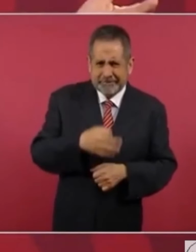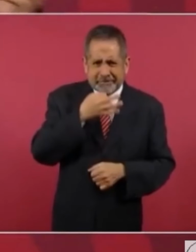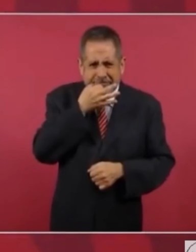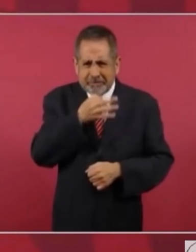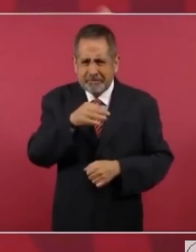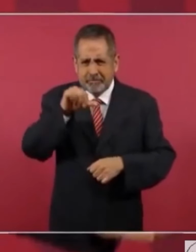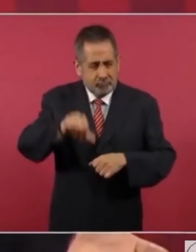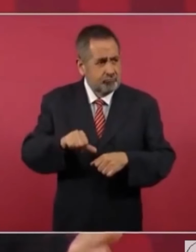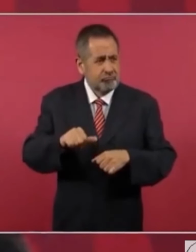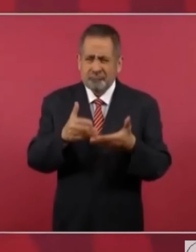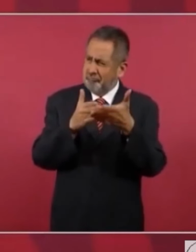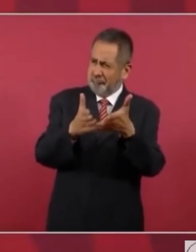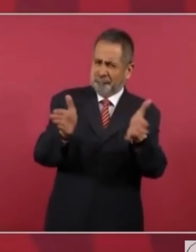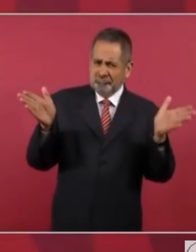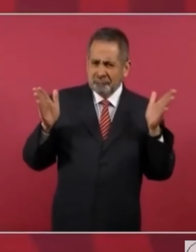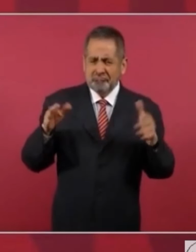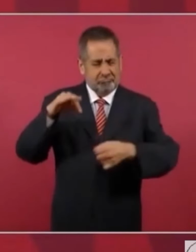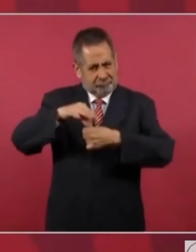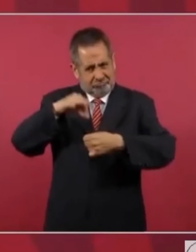elecciones generales